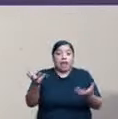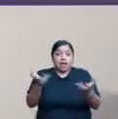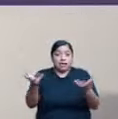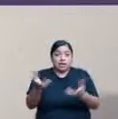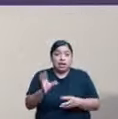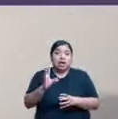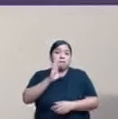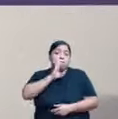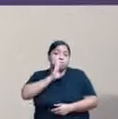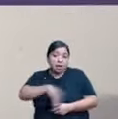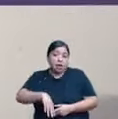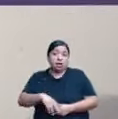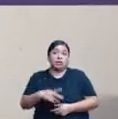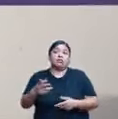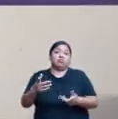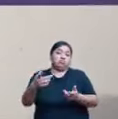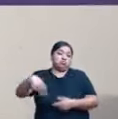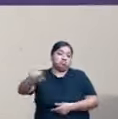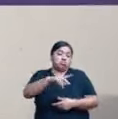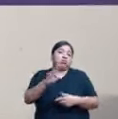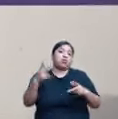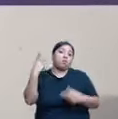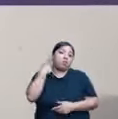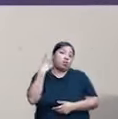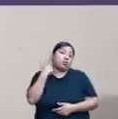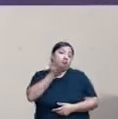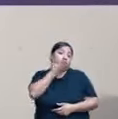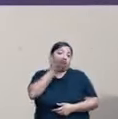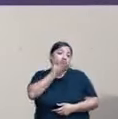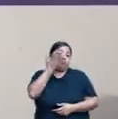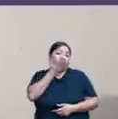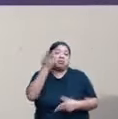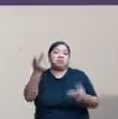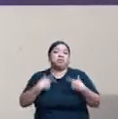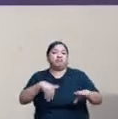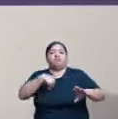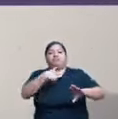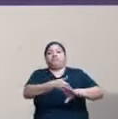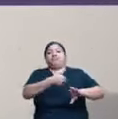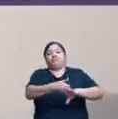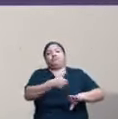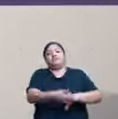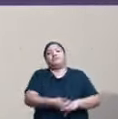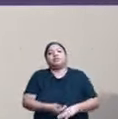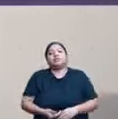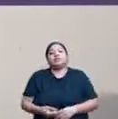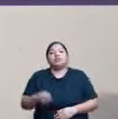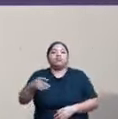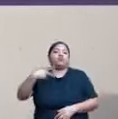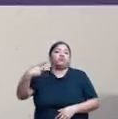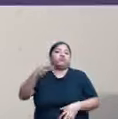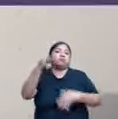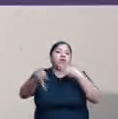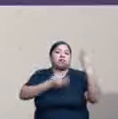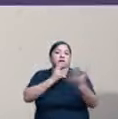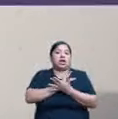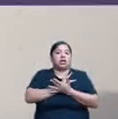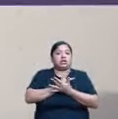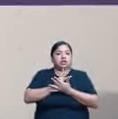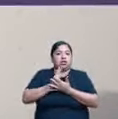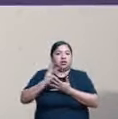negligencias, la clase política tradicional de Mixquiahuala ha ofendido hasta el agravio a nuestra gente. Sus campañas llenas de excesos, donde